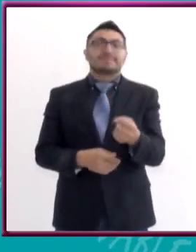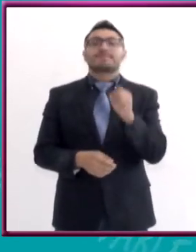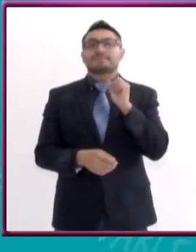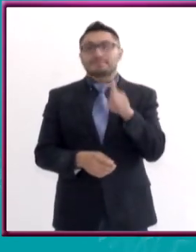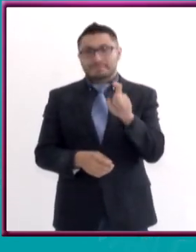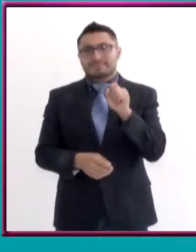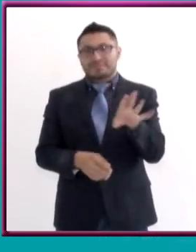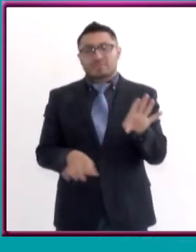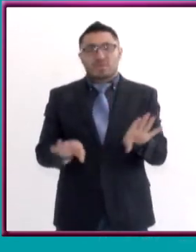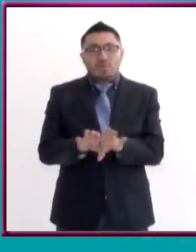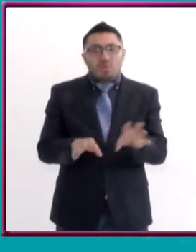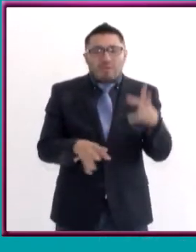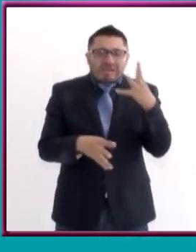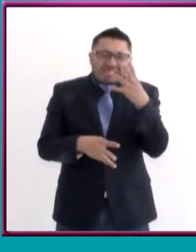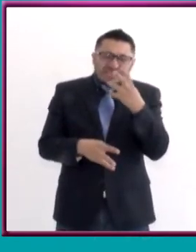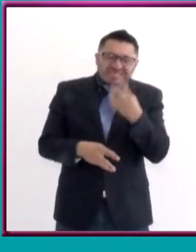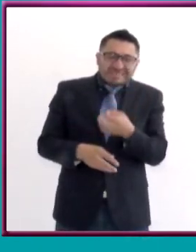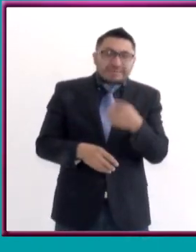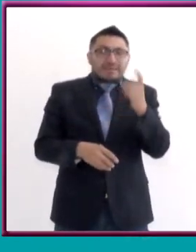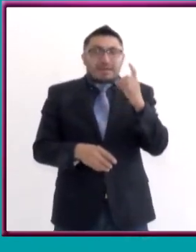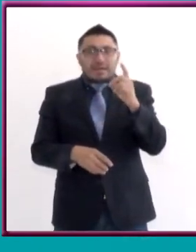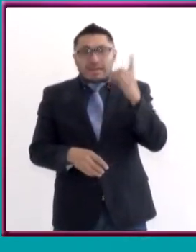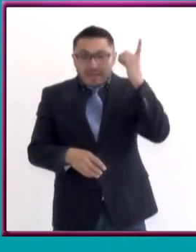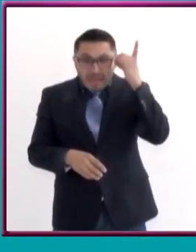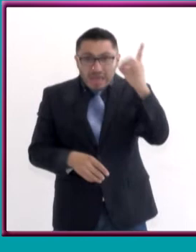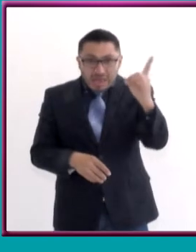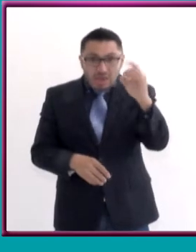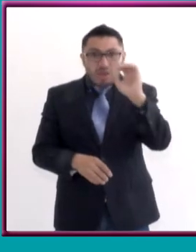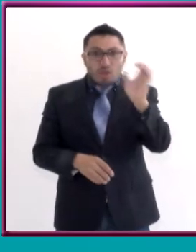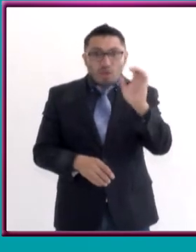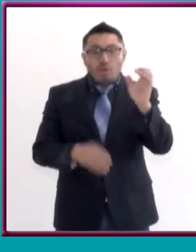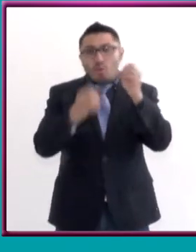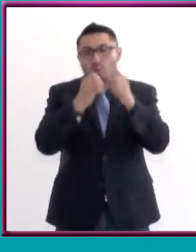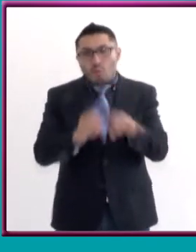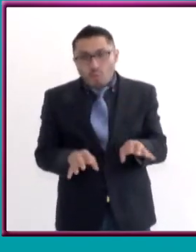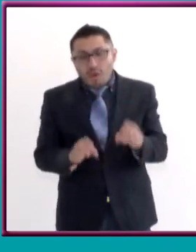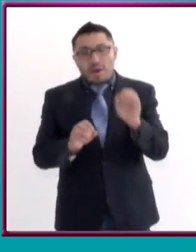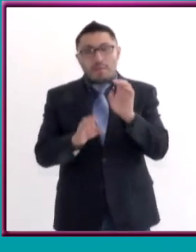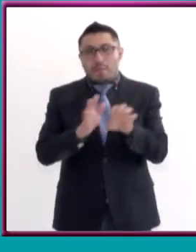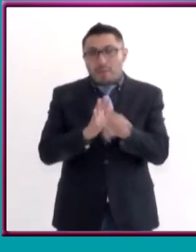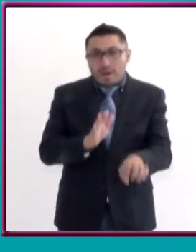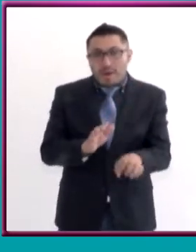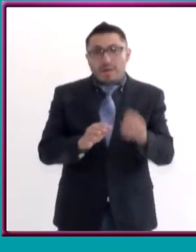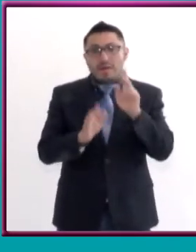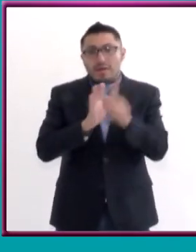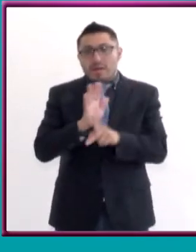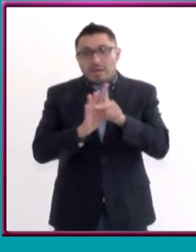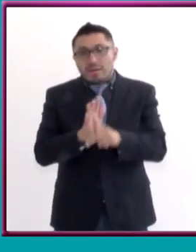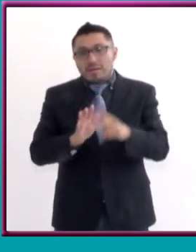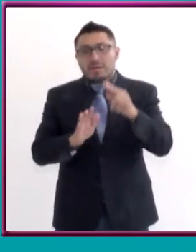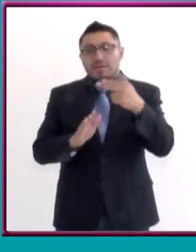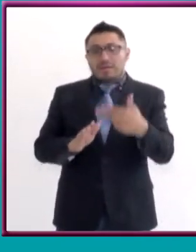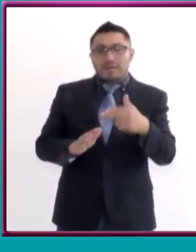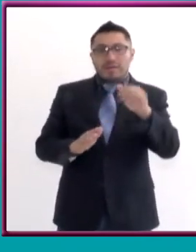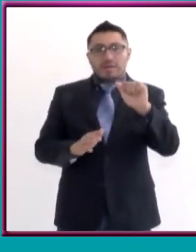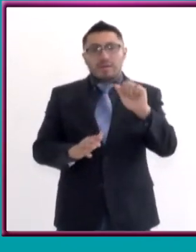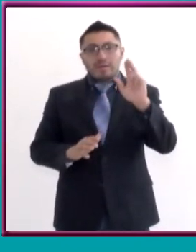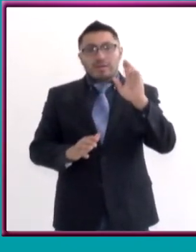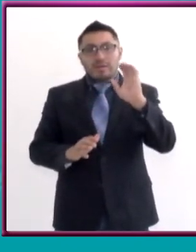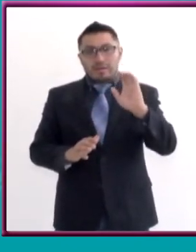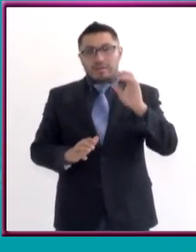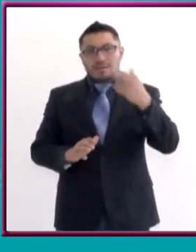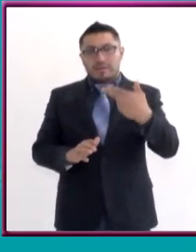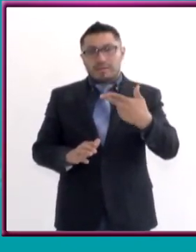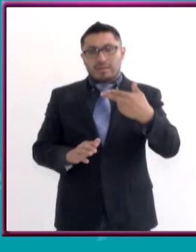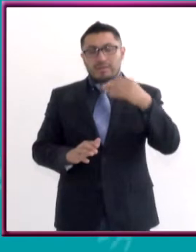o también puede ser tristeza ante sus dueños cuando los pierden. Por ejemplo, en la película de Hachi podemos